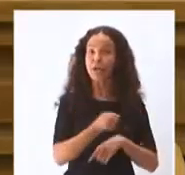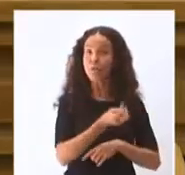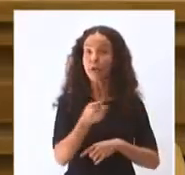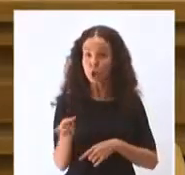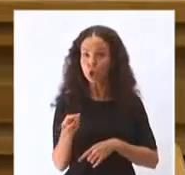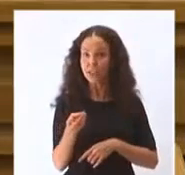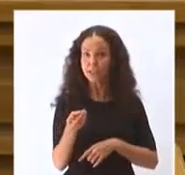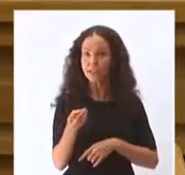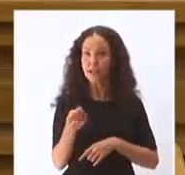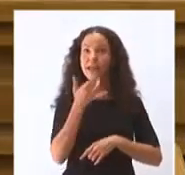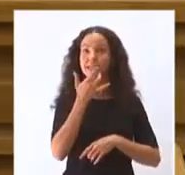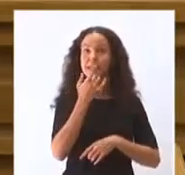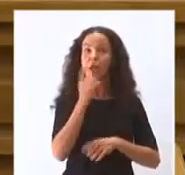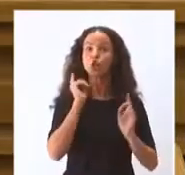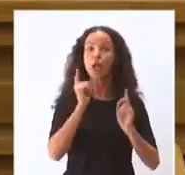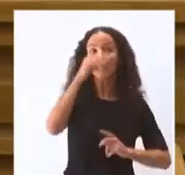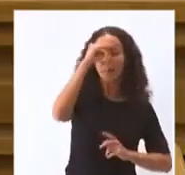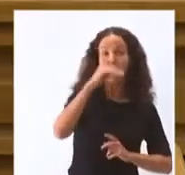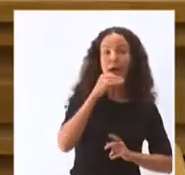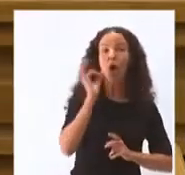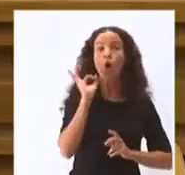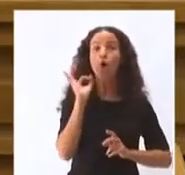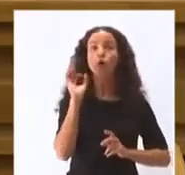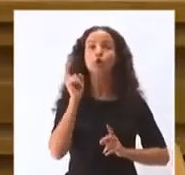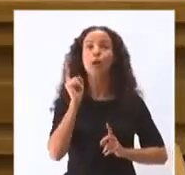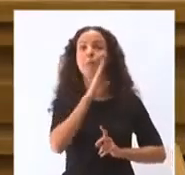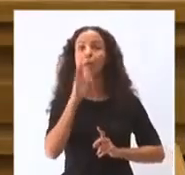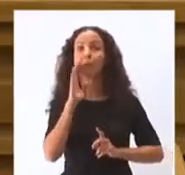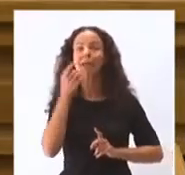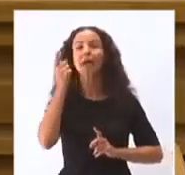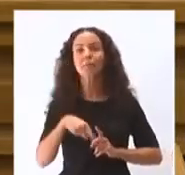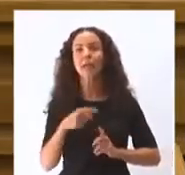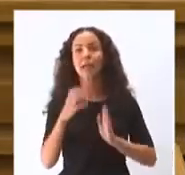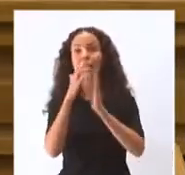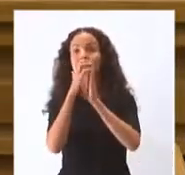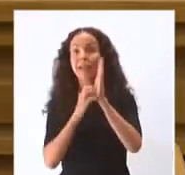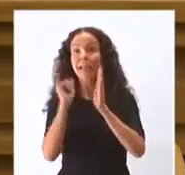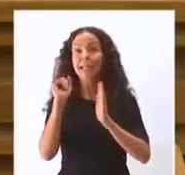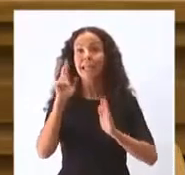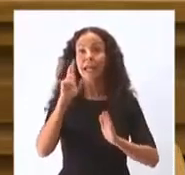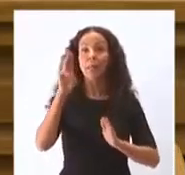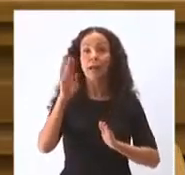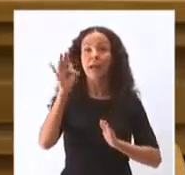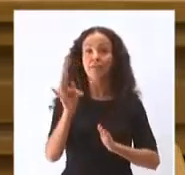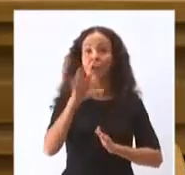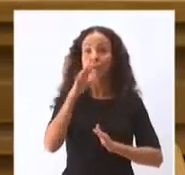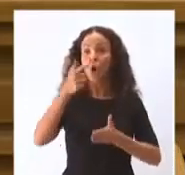familias monoparentales vamos a extender la actual deducción en el irpf por arrendamiento de vivienda habitual